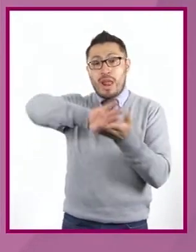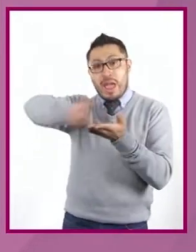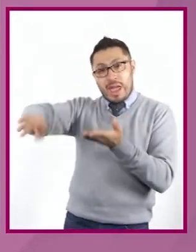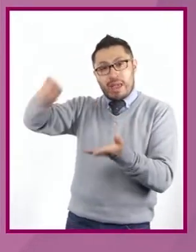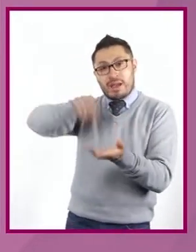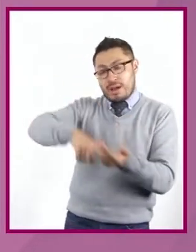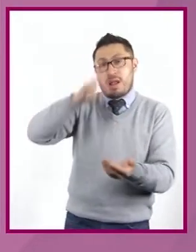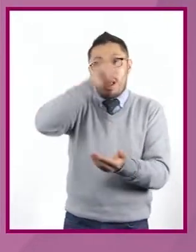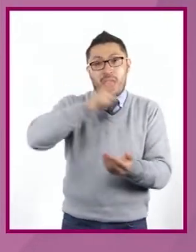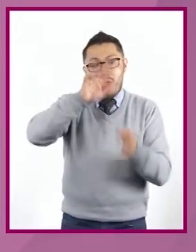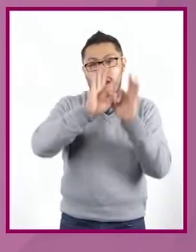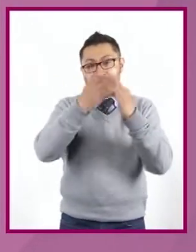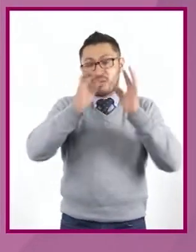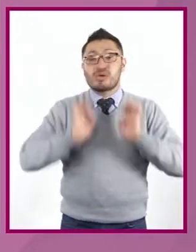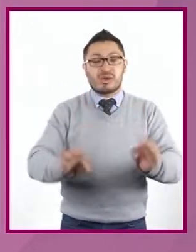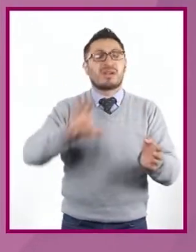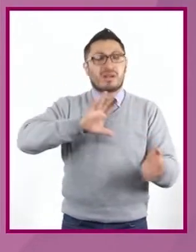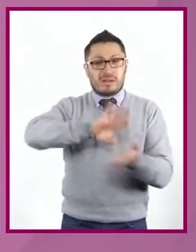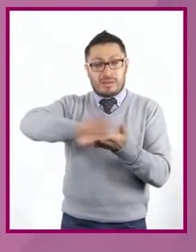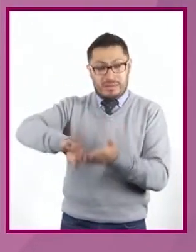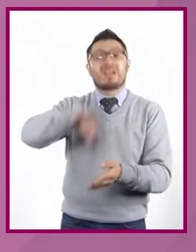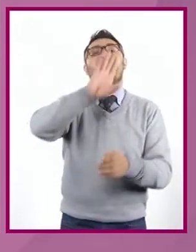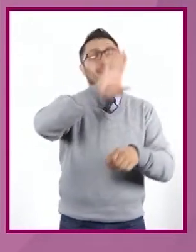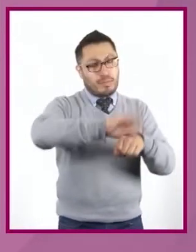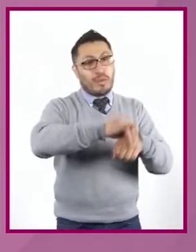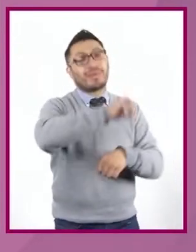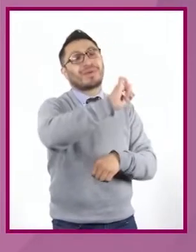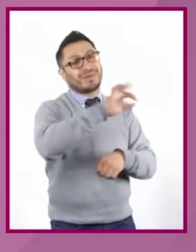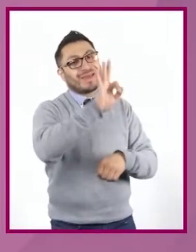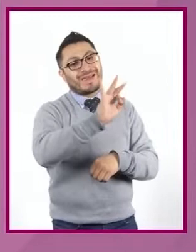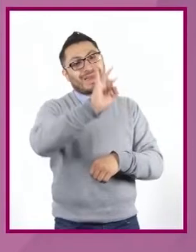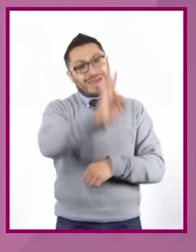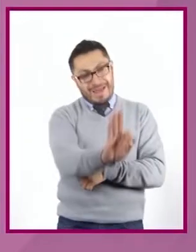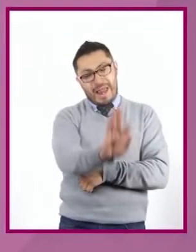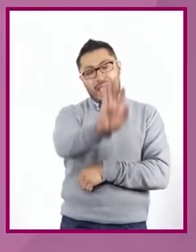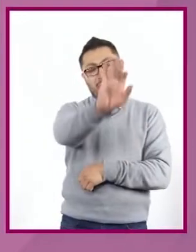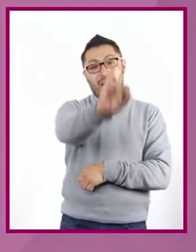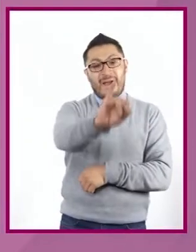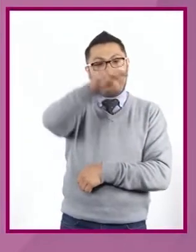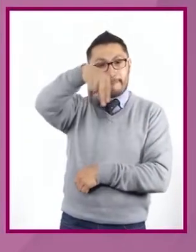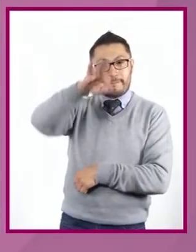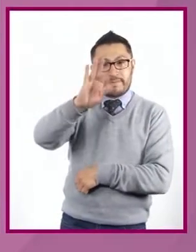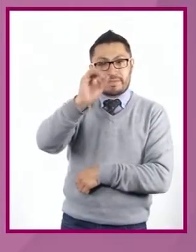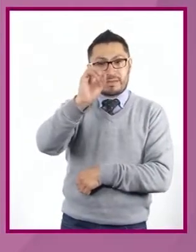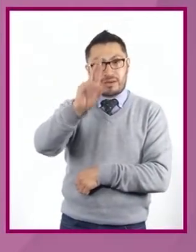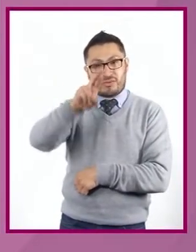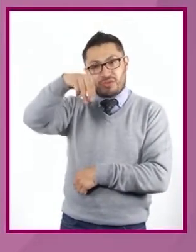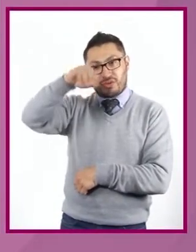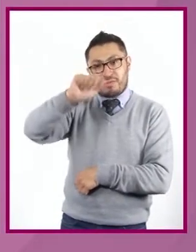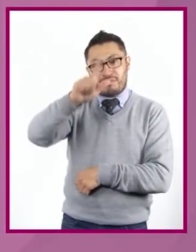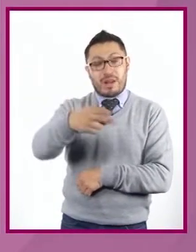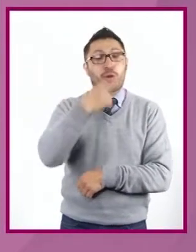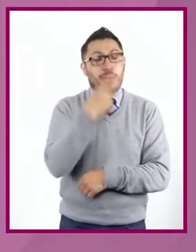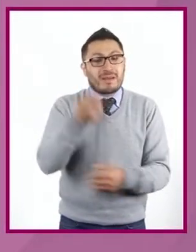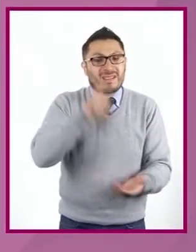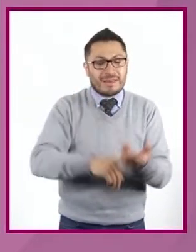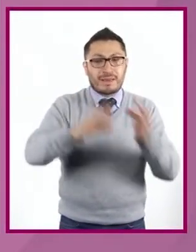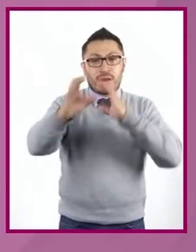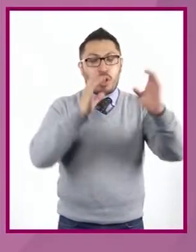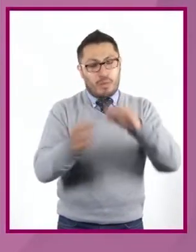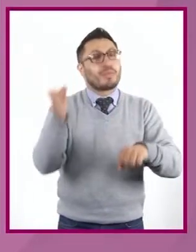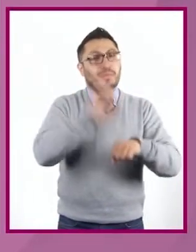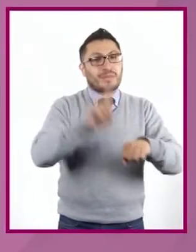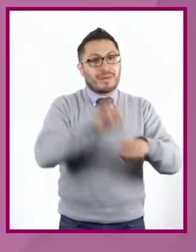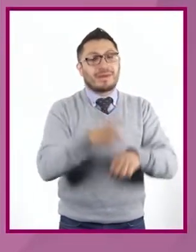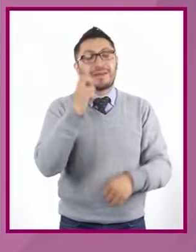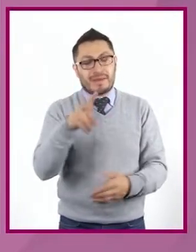lenguaje formal se permite en el informal, que es el que usamos en la comunicación cotidiana. Aquí se